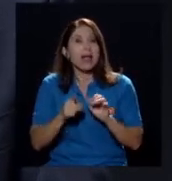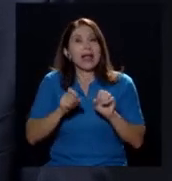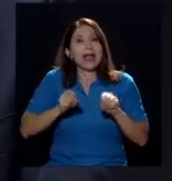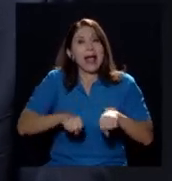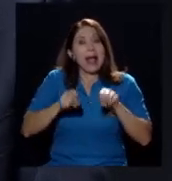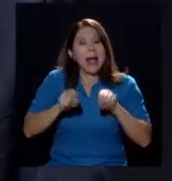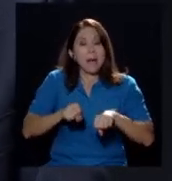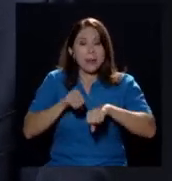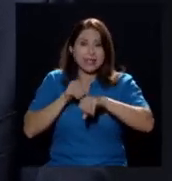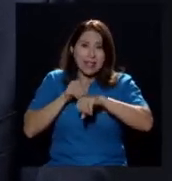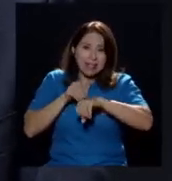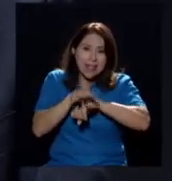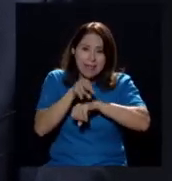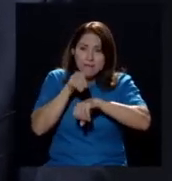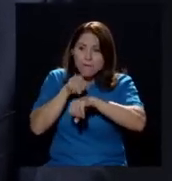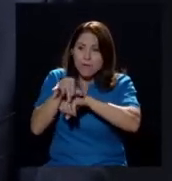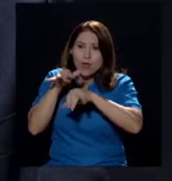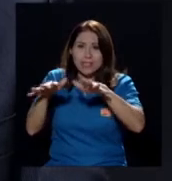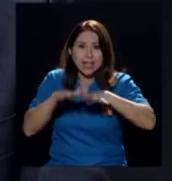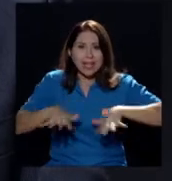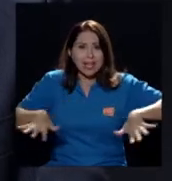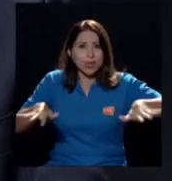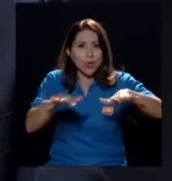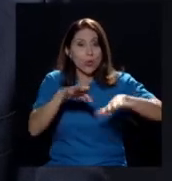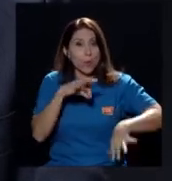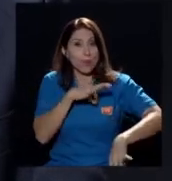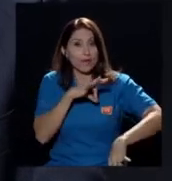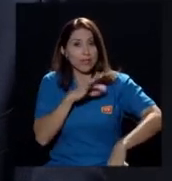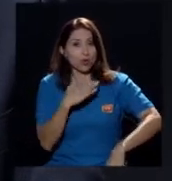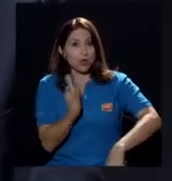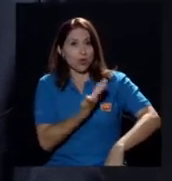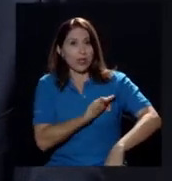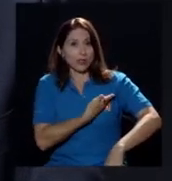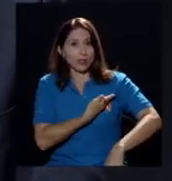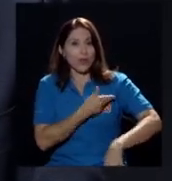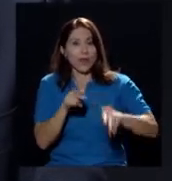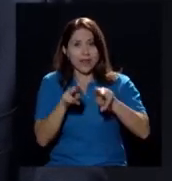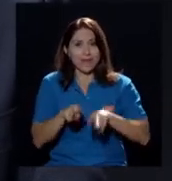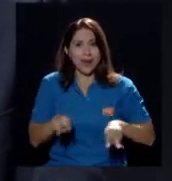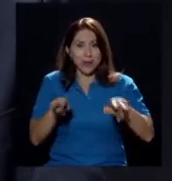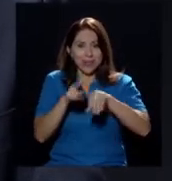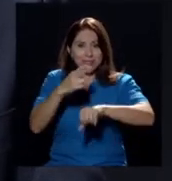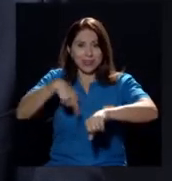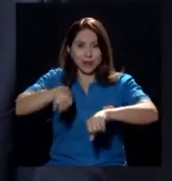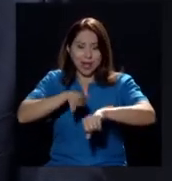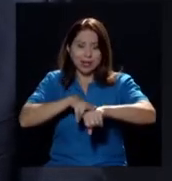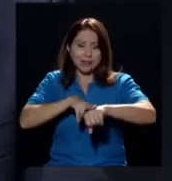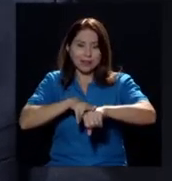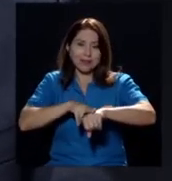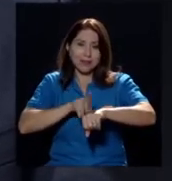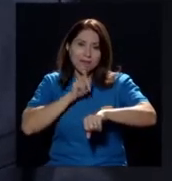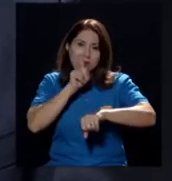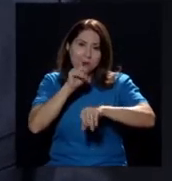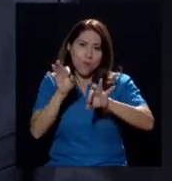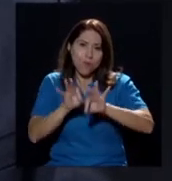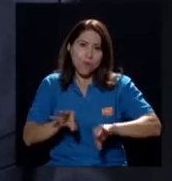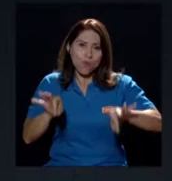de influencia en el entorno en beneficio nuestro y de valores nacionales que es sumamente importante